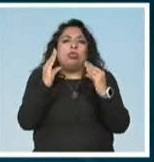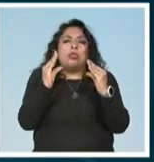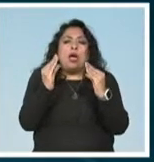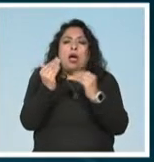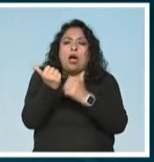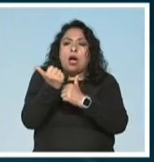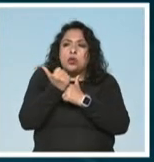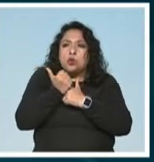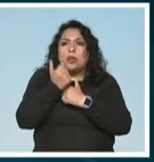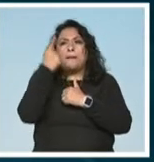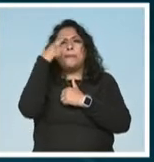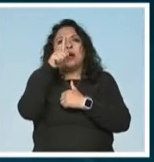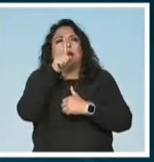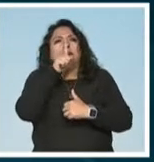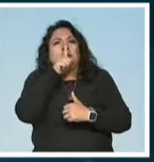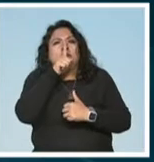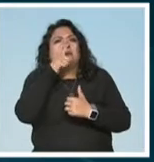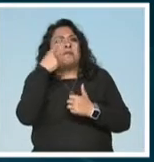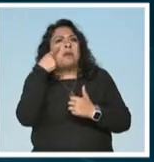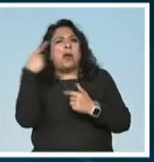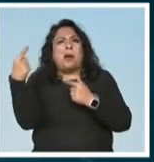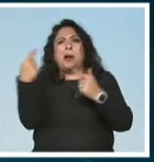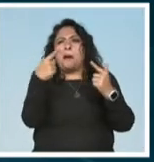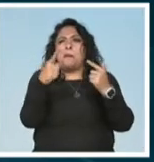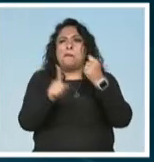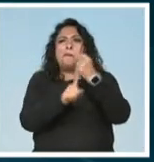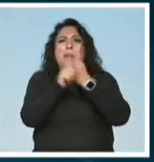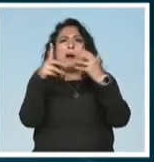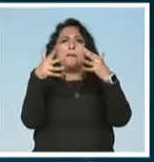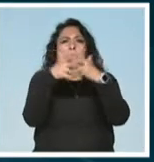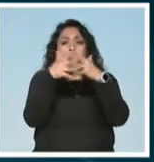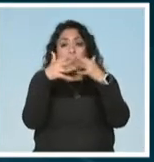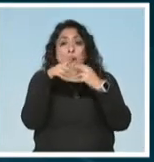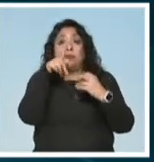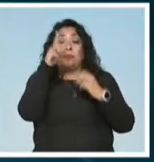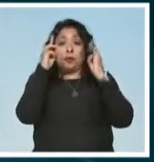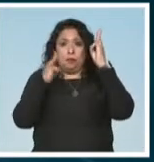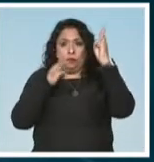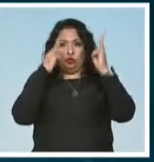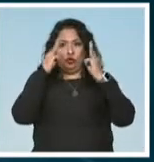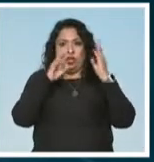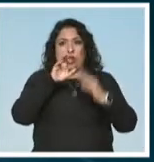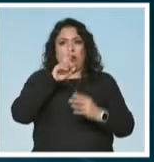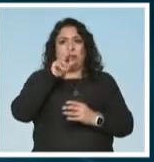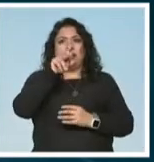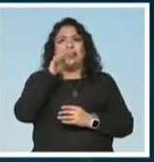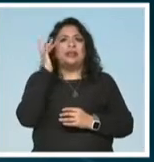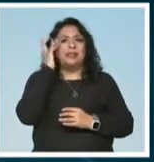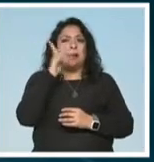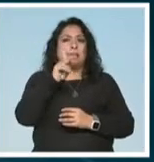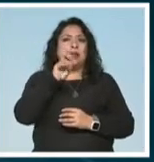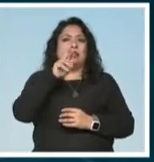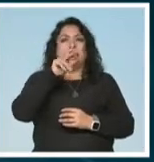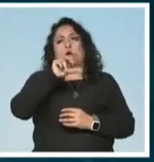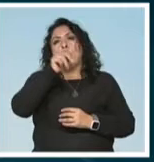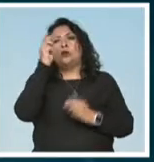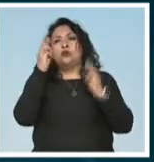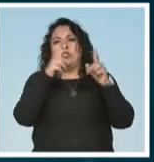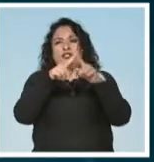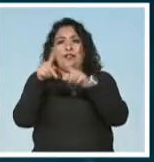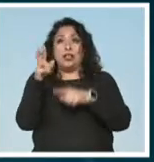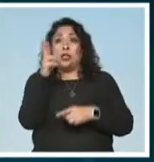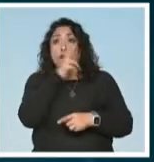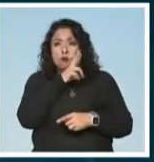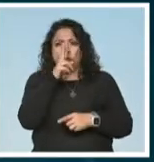recurso para callar un potencial enfrentamiento nuclear. El Museo Hermitage de San Petersburgo y otros museos